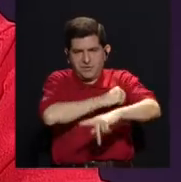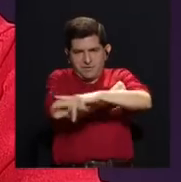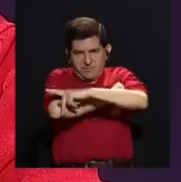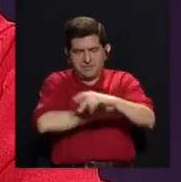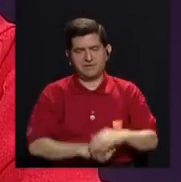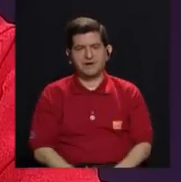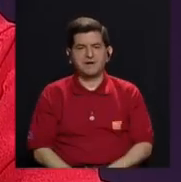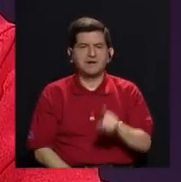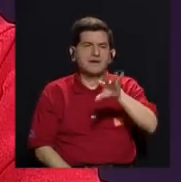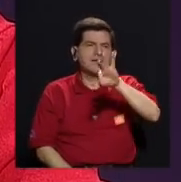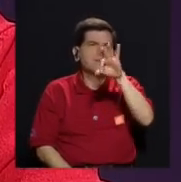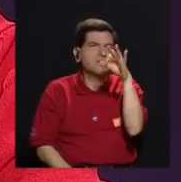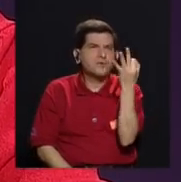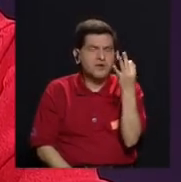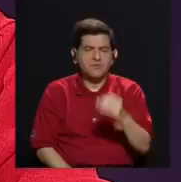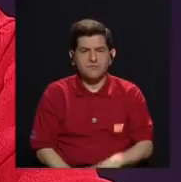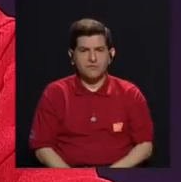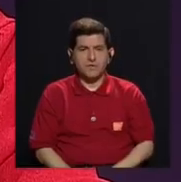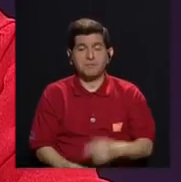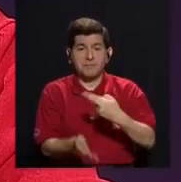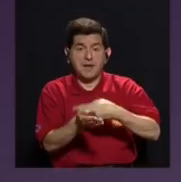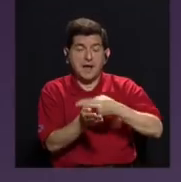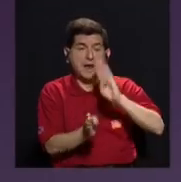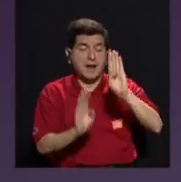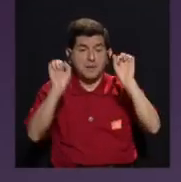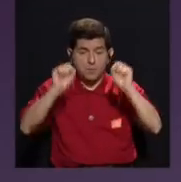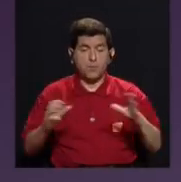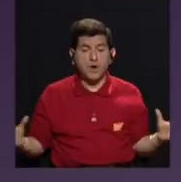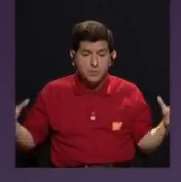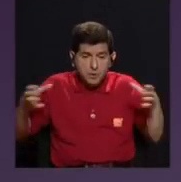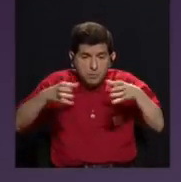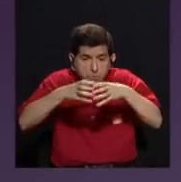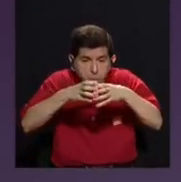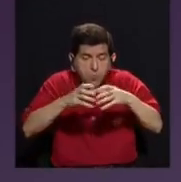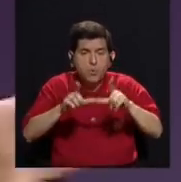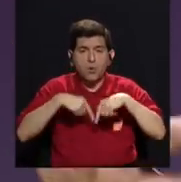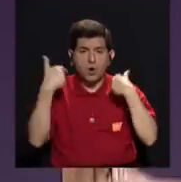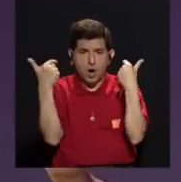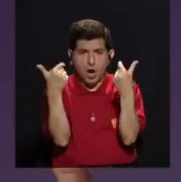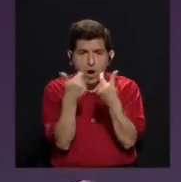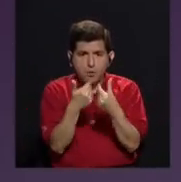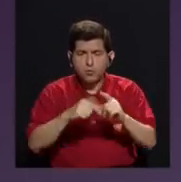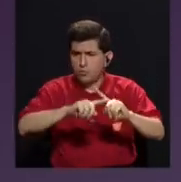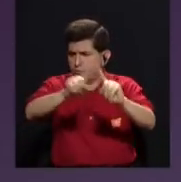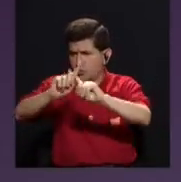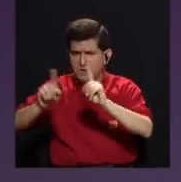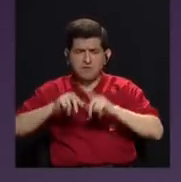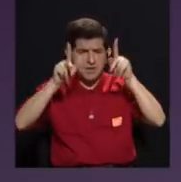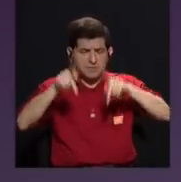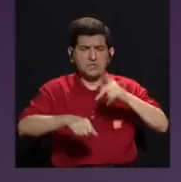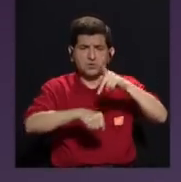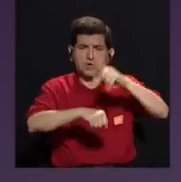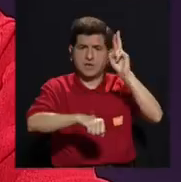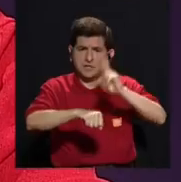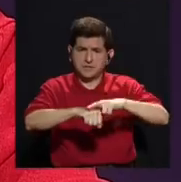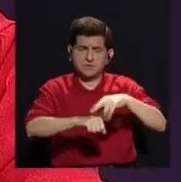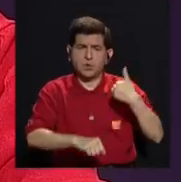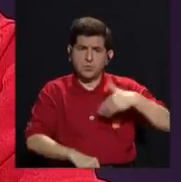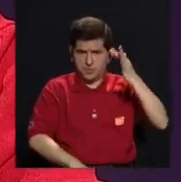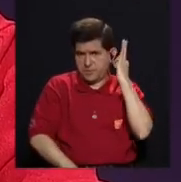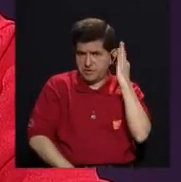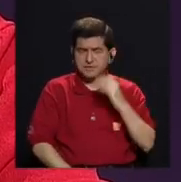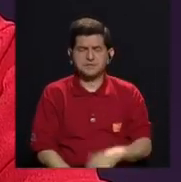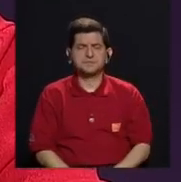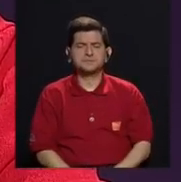así que en cierta medida la bomba puede aglutinar a toda un grupo bastante heterogéneo de puertorriqueños y puertorriqueños y